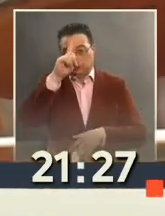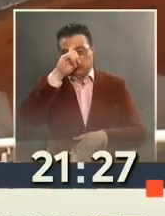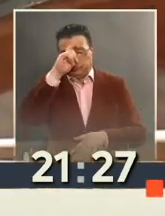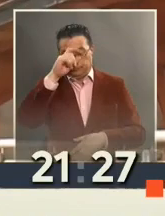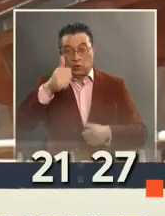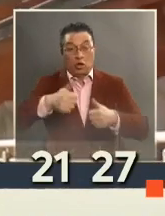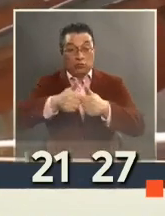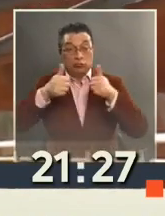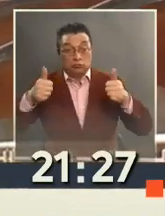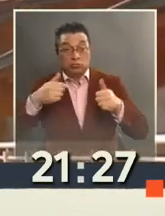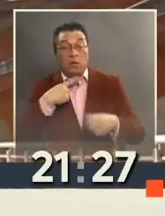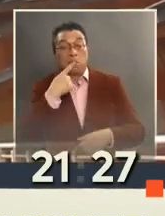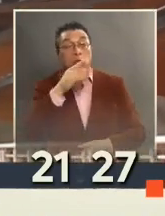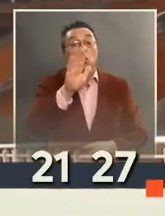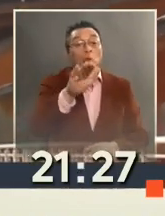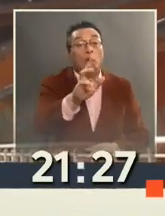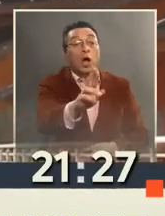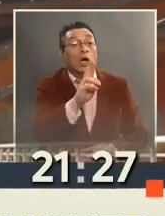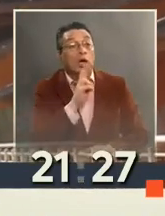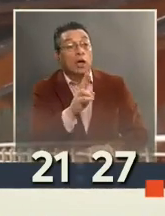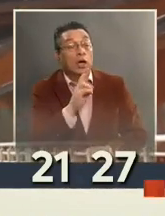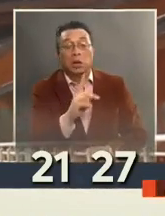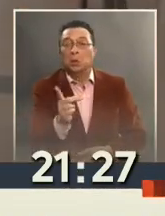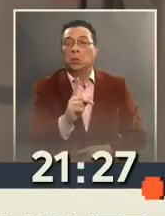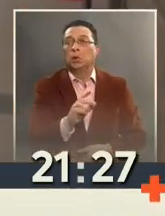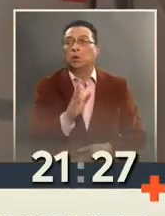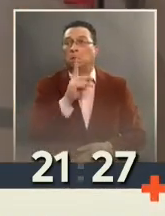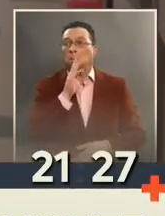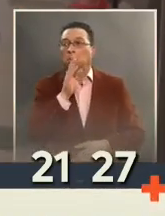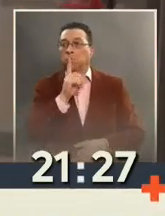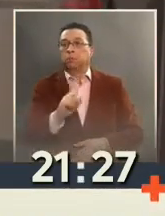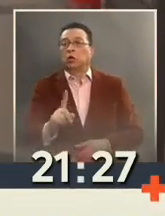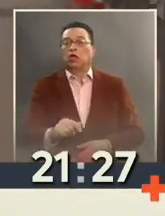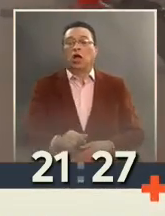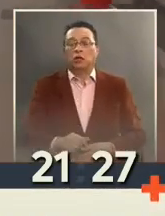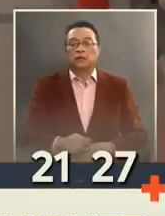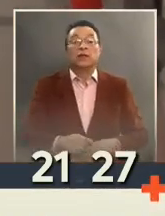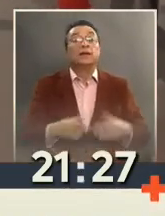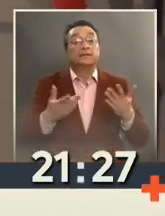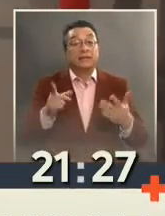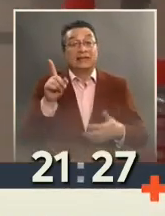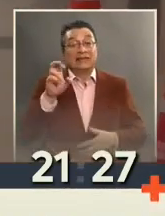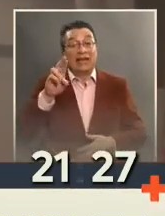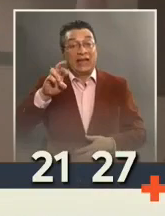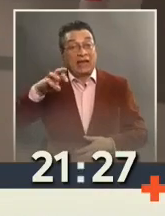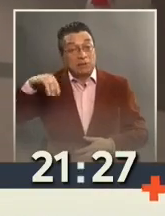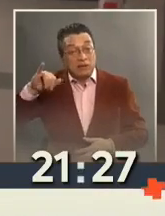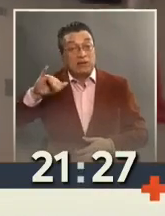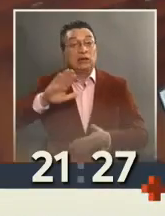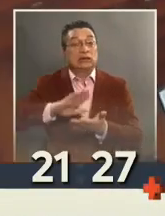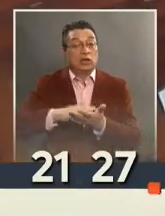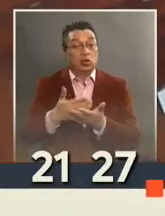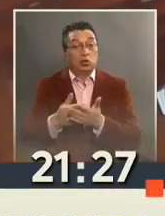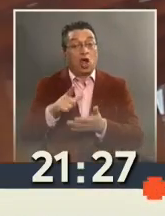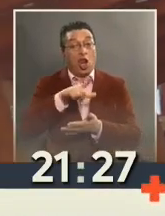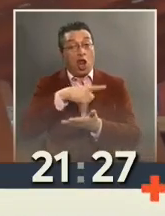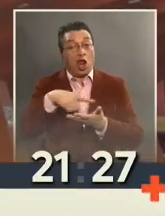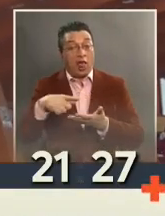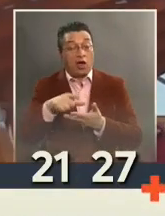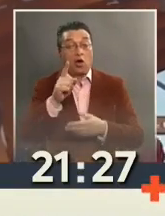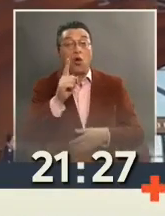estuvieron disponibles para responder las preguntas de teletrece por su parte la seremi de salud de los lagos en su último reporte